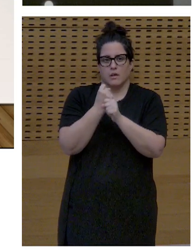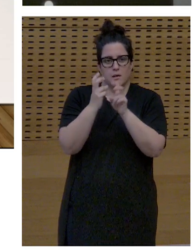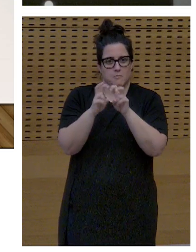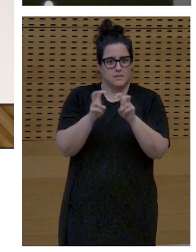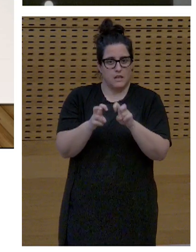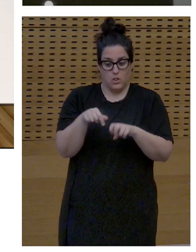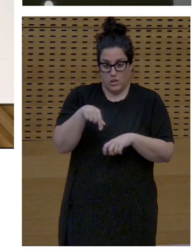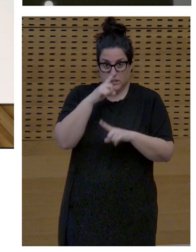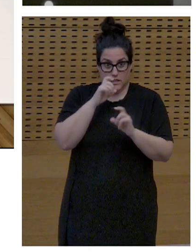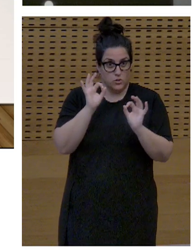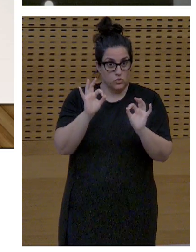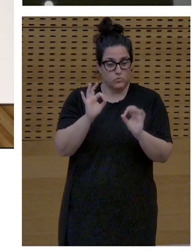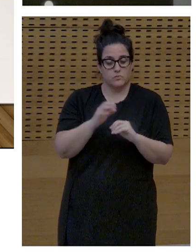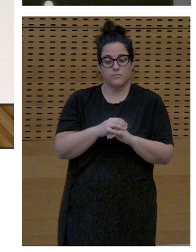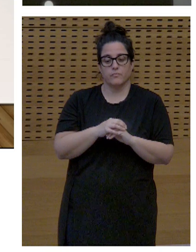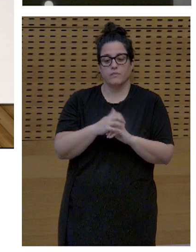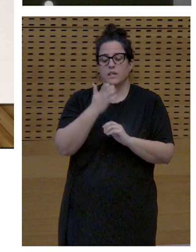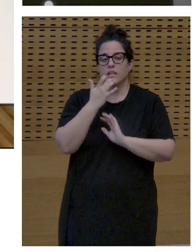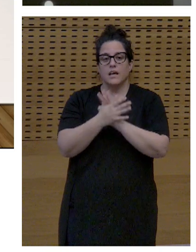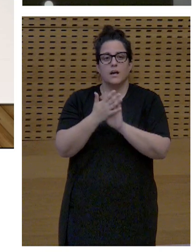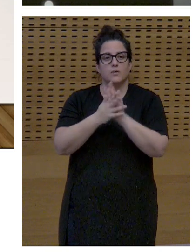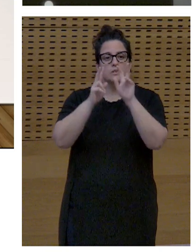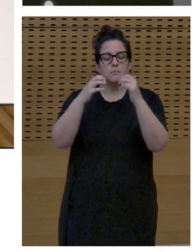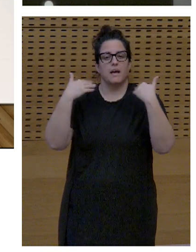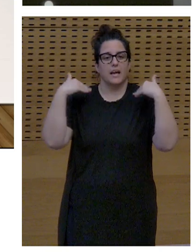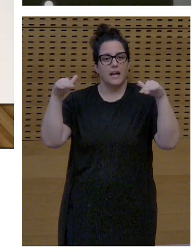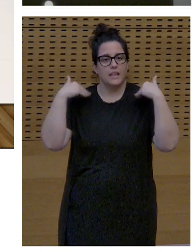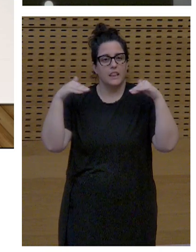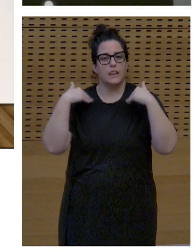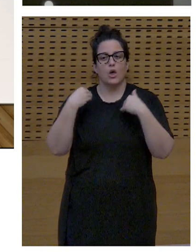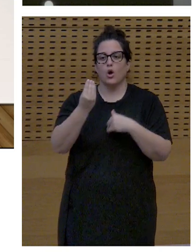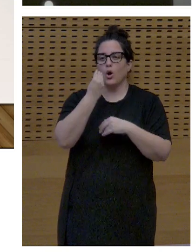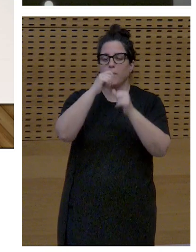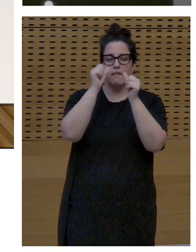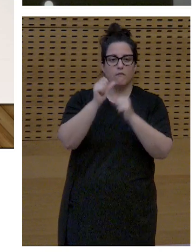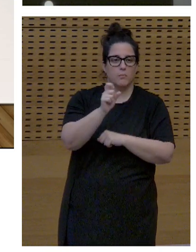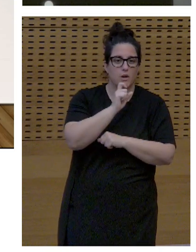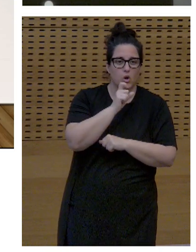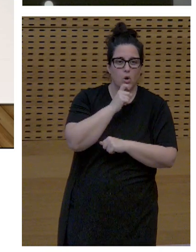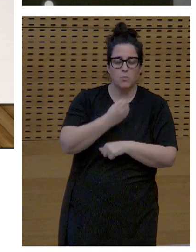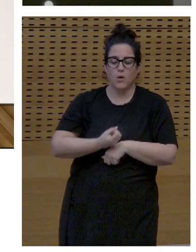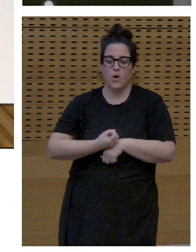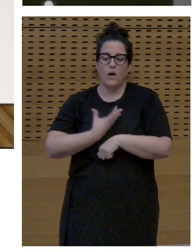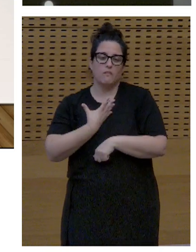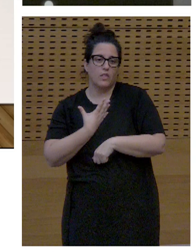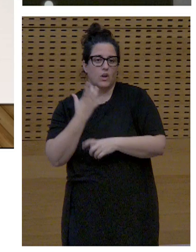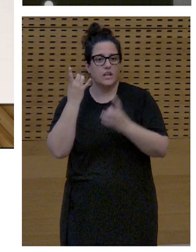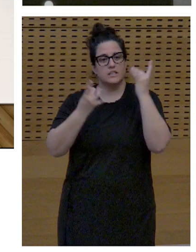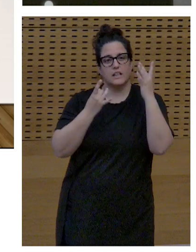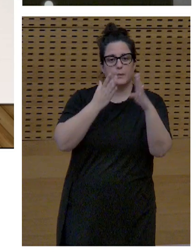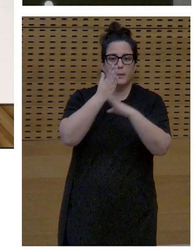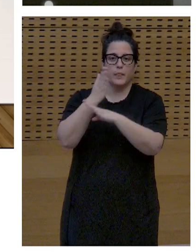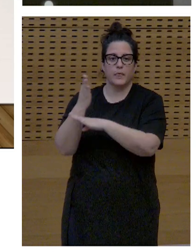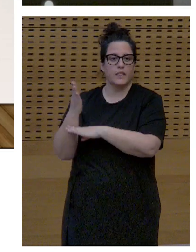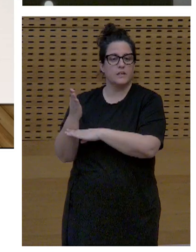año. Y cuando hablamos del ejercicio y de la comida y de las aficiones y de las actividades, es para que veáis que